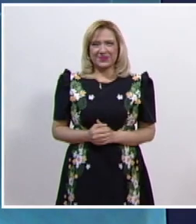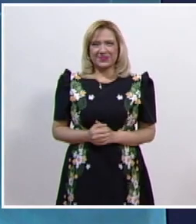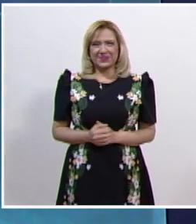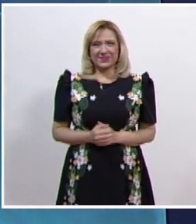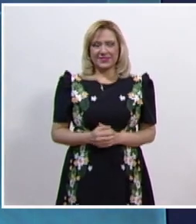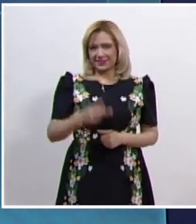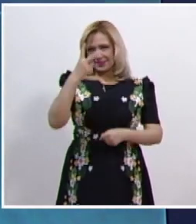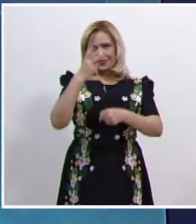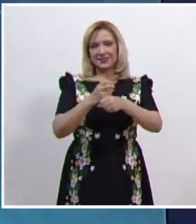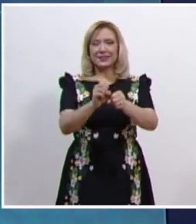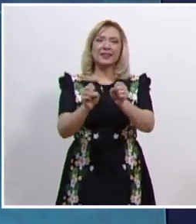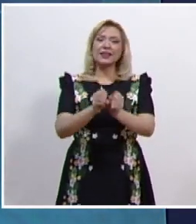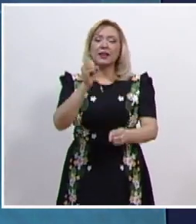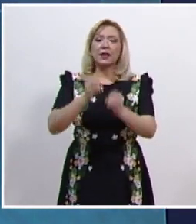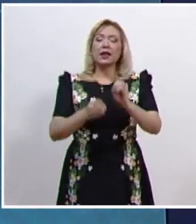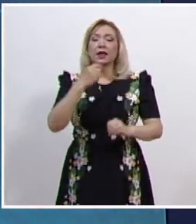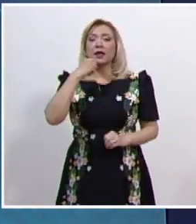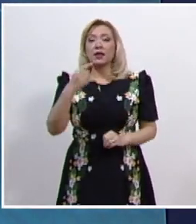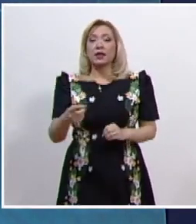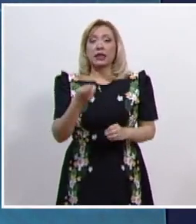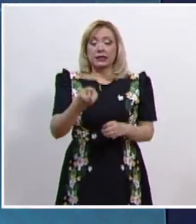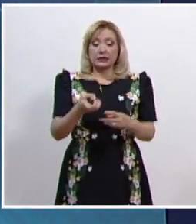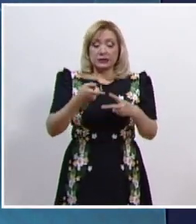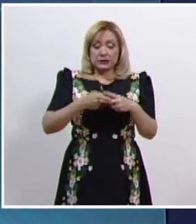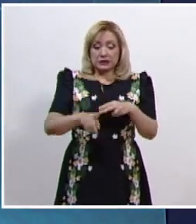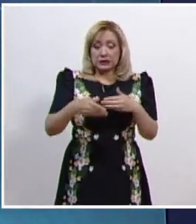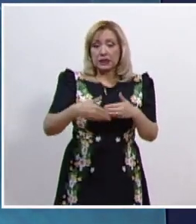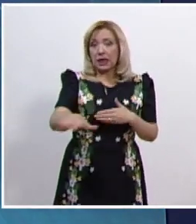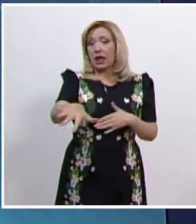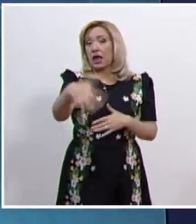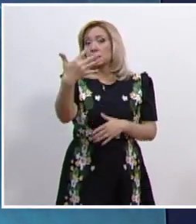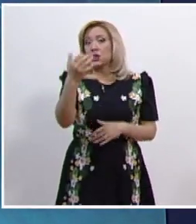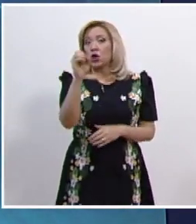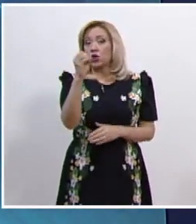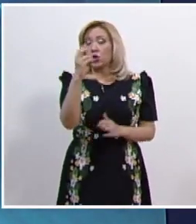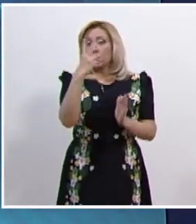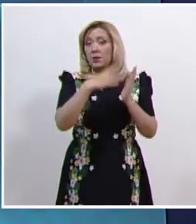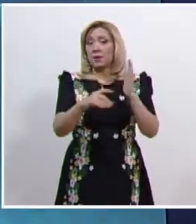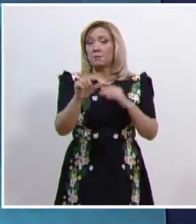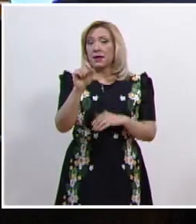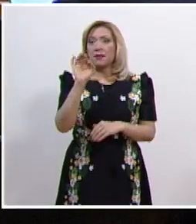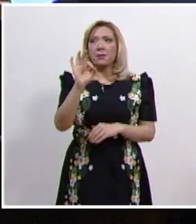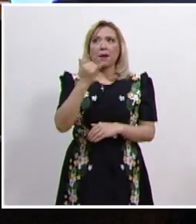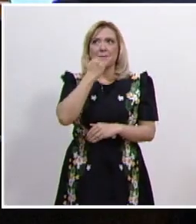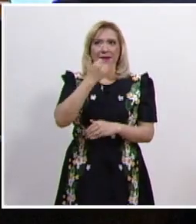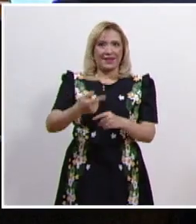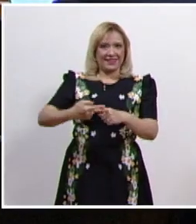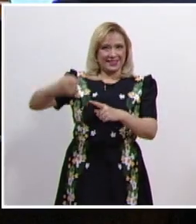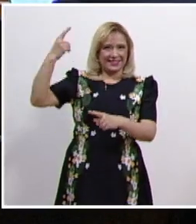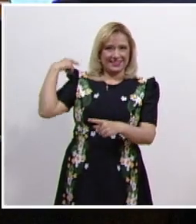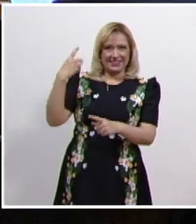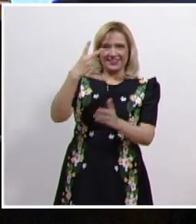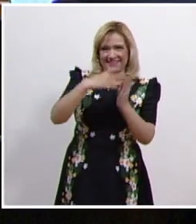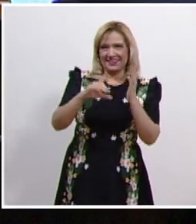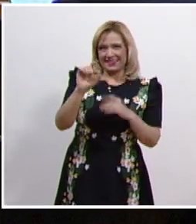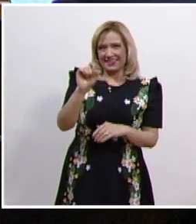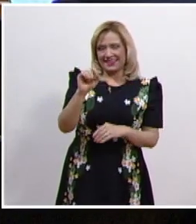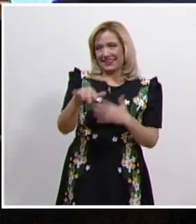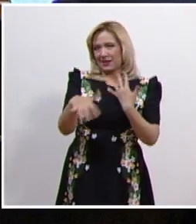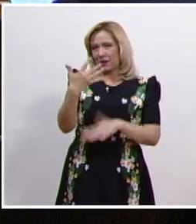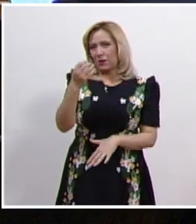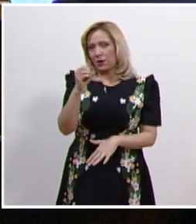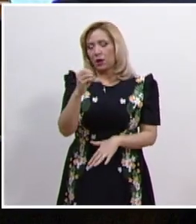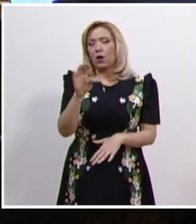La segunda sala de la Corte estableció que a partir del 15 de octubre de 2020, los procedimientos que inicien en materia de protección de